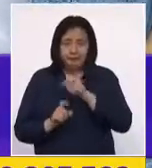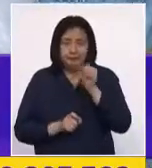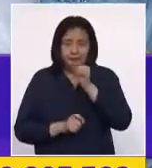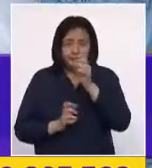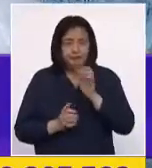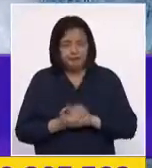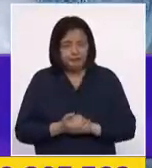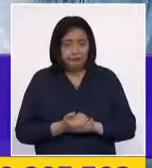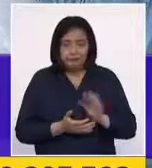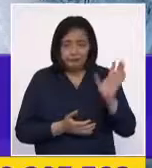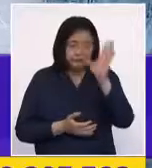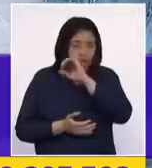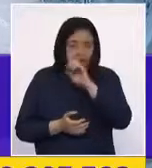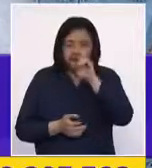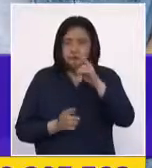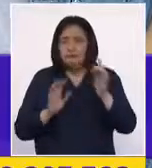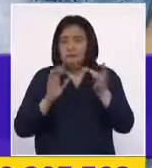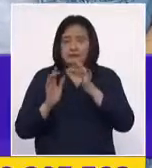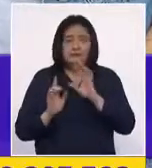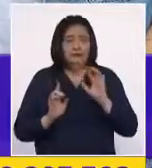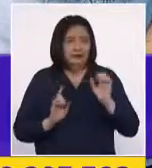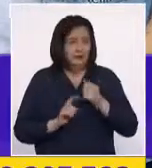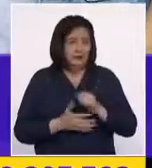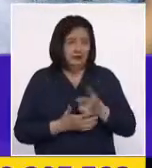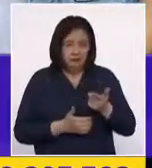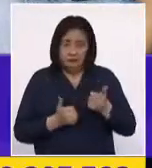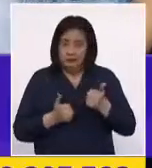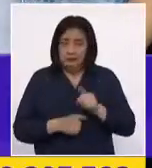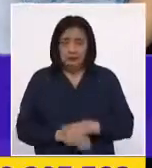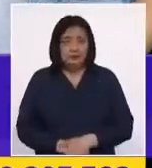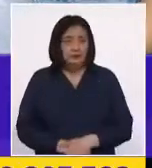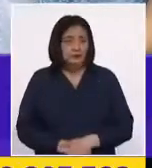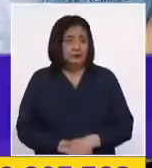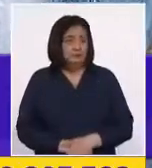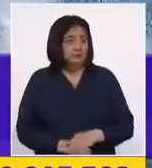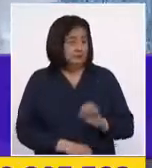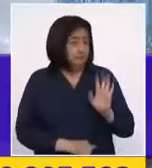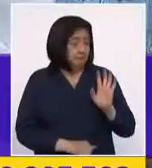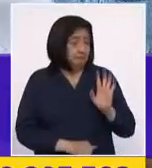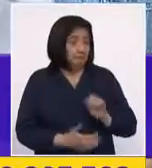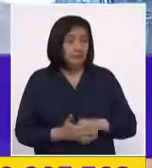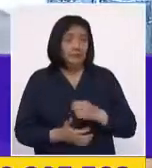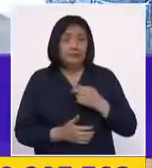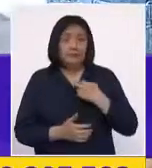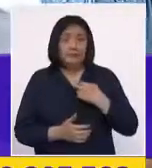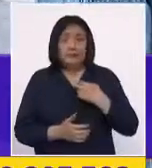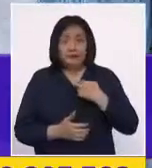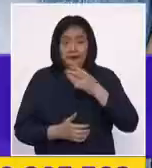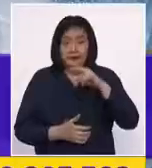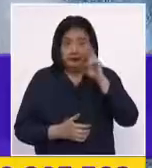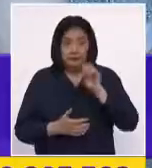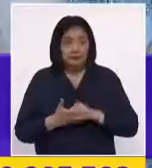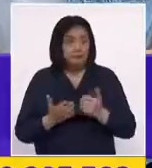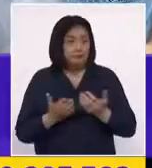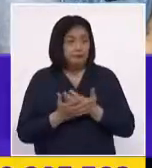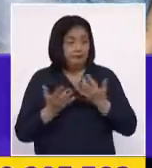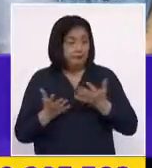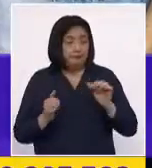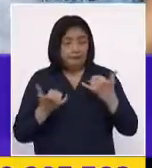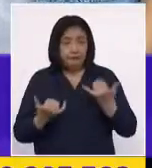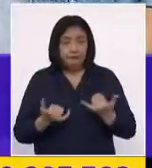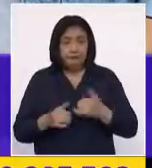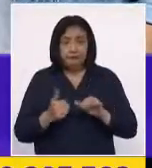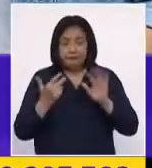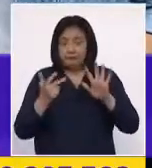cantantes que ni siquiera han visto en redes. Así que eso va a estar increíble. Interesante. Ajá, así que La Voz Perú, pues, ofrece muchas novedades hoy a